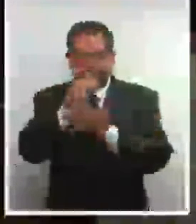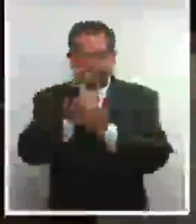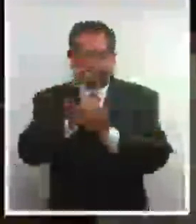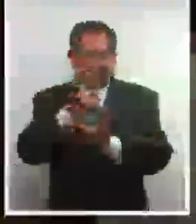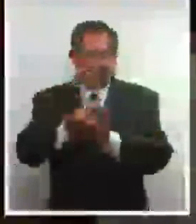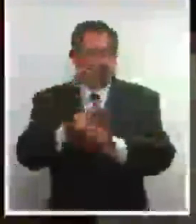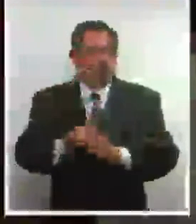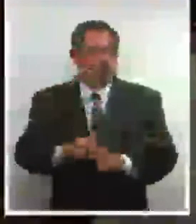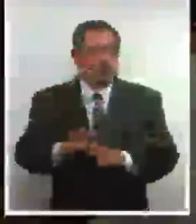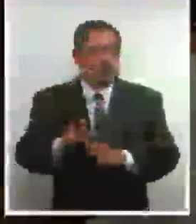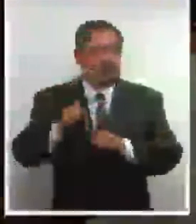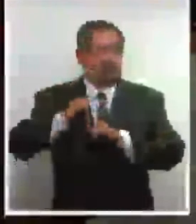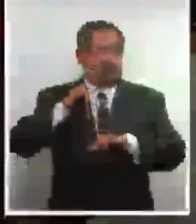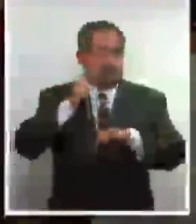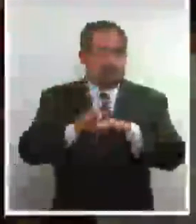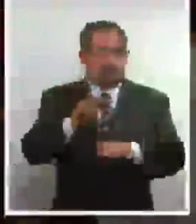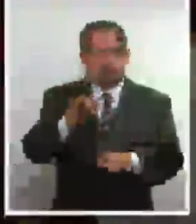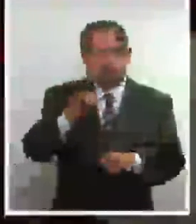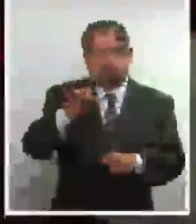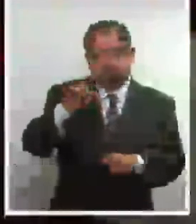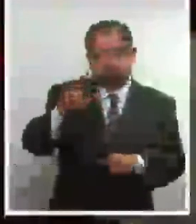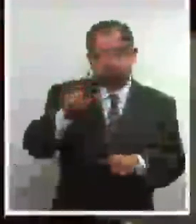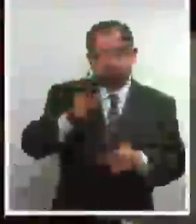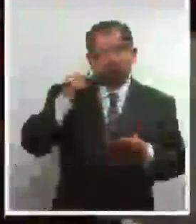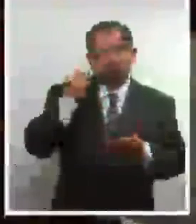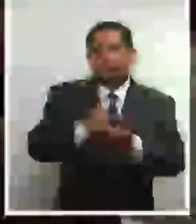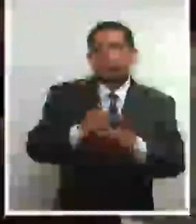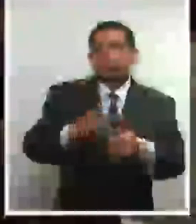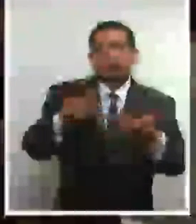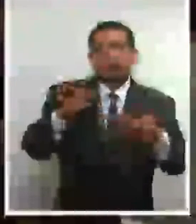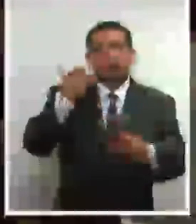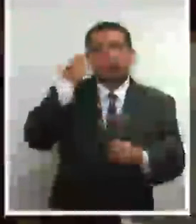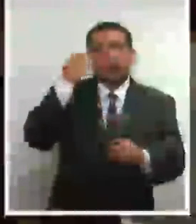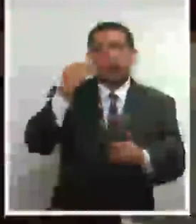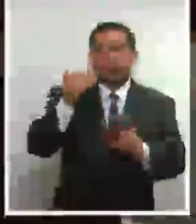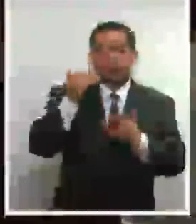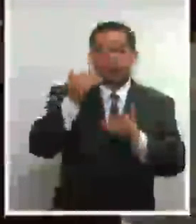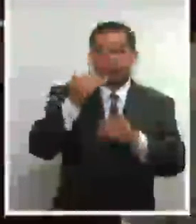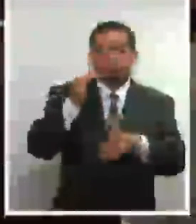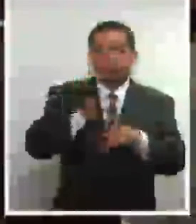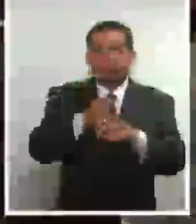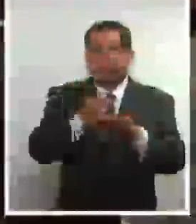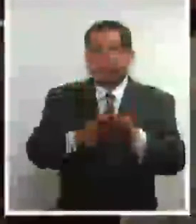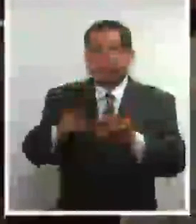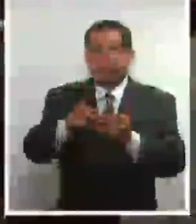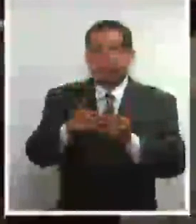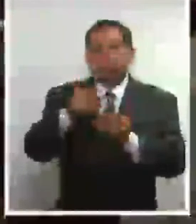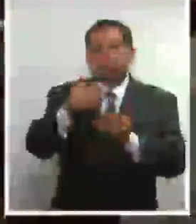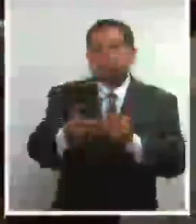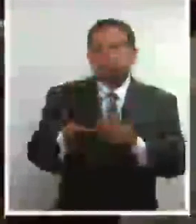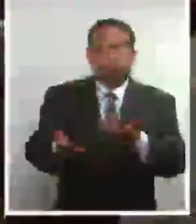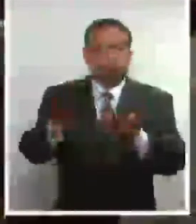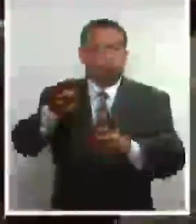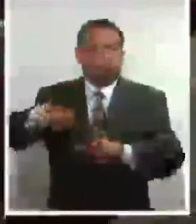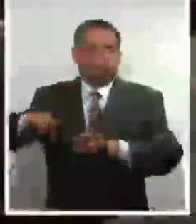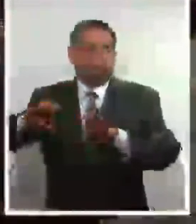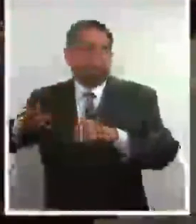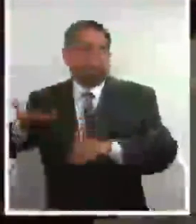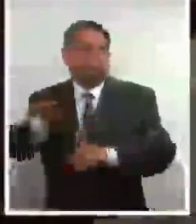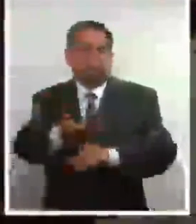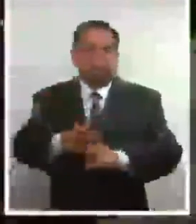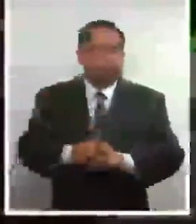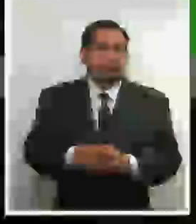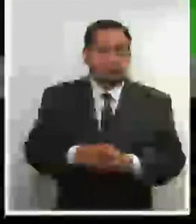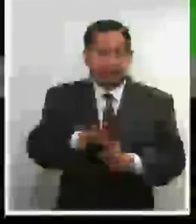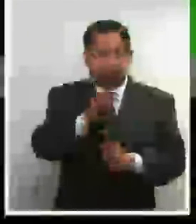El cargo de fiscal podrá ser aprobado por un periodo más a propuesta de este Congreso. Para